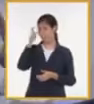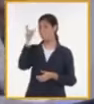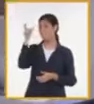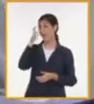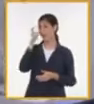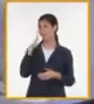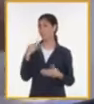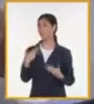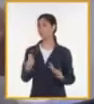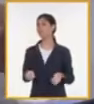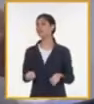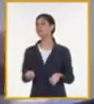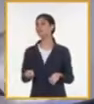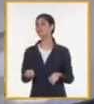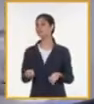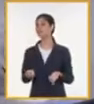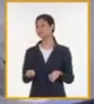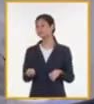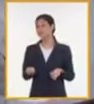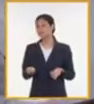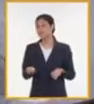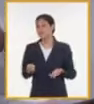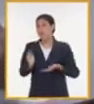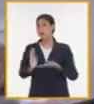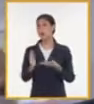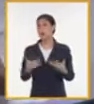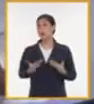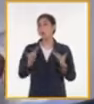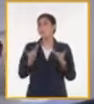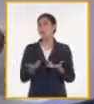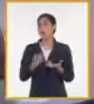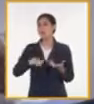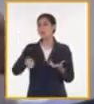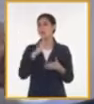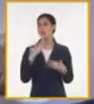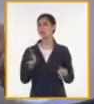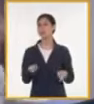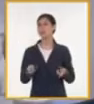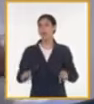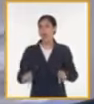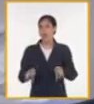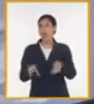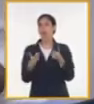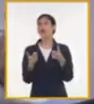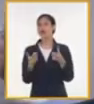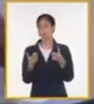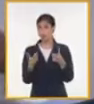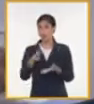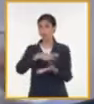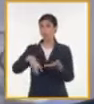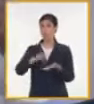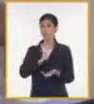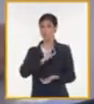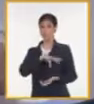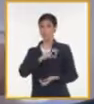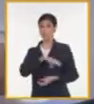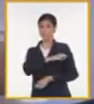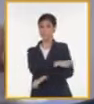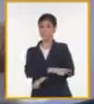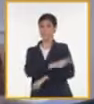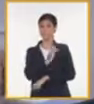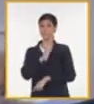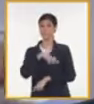utilizó porque era en homenaje al el primer aniversario del golpe fascista en Chile porque había una vinculación entre los